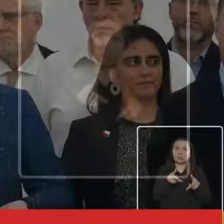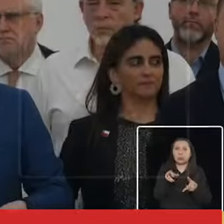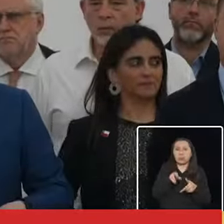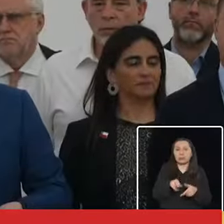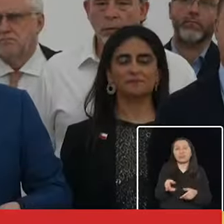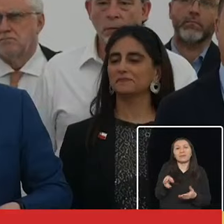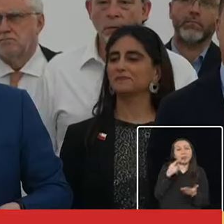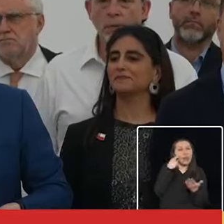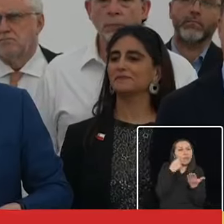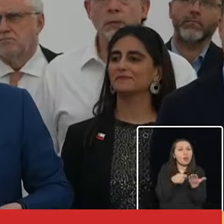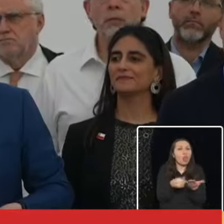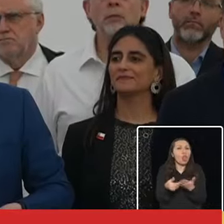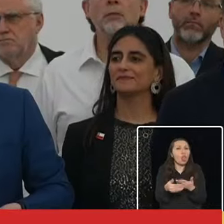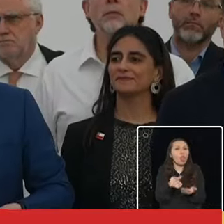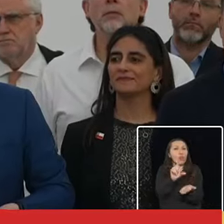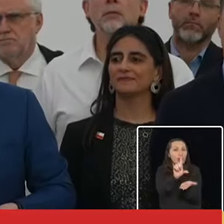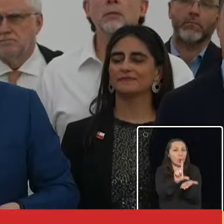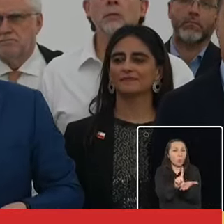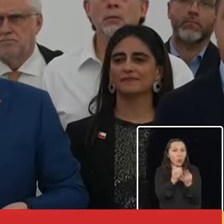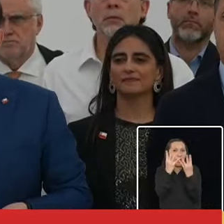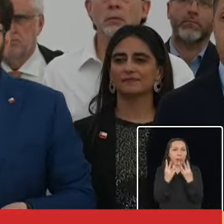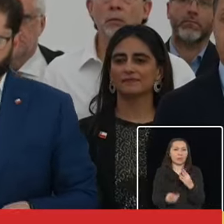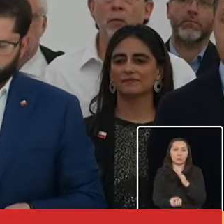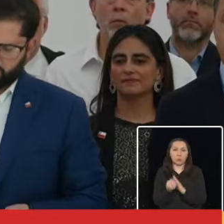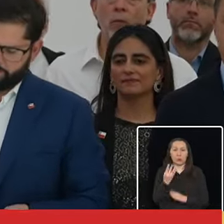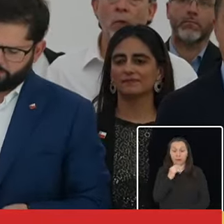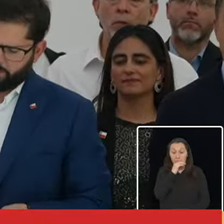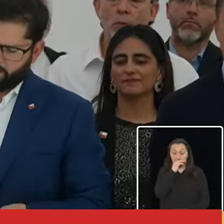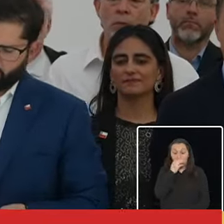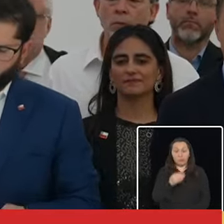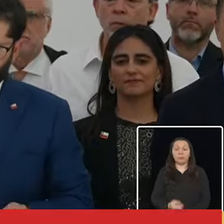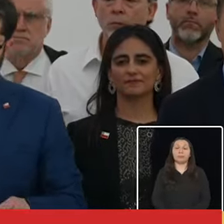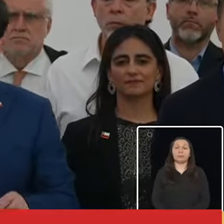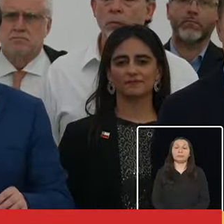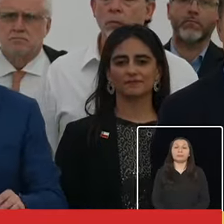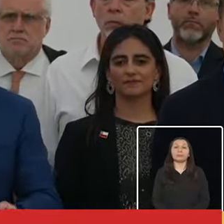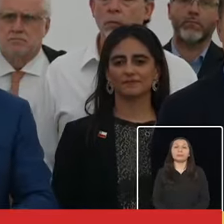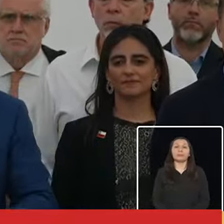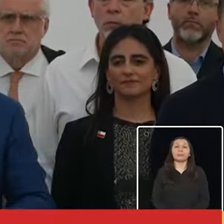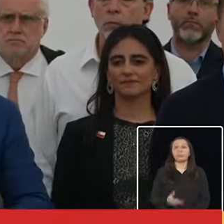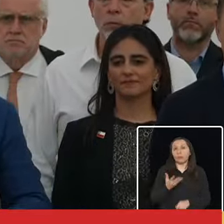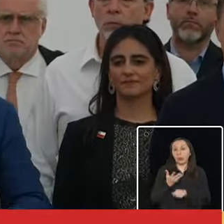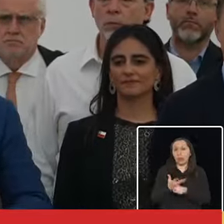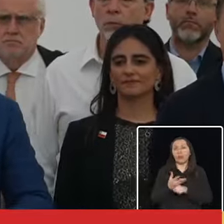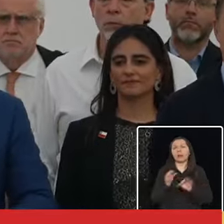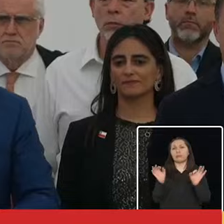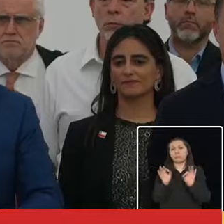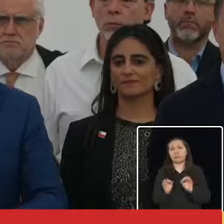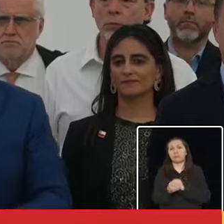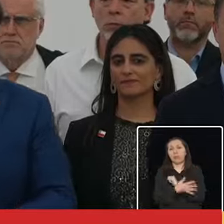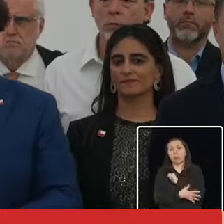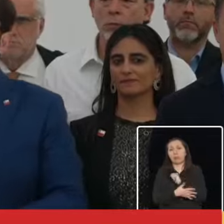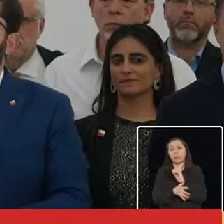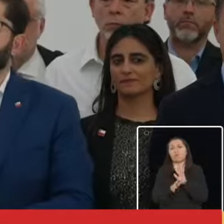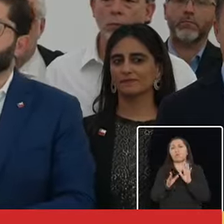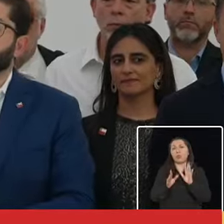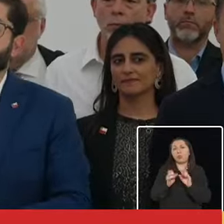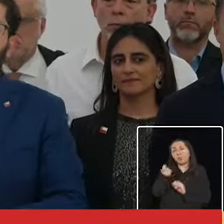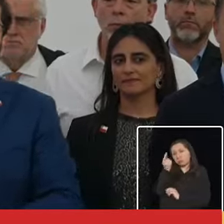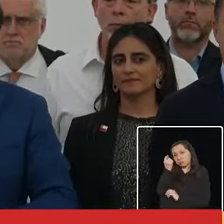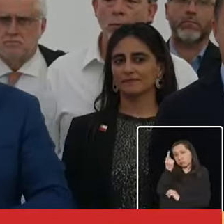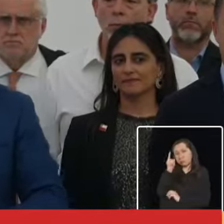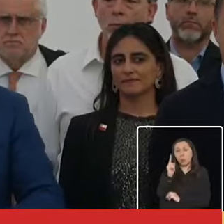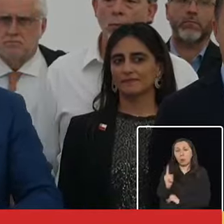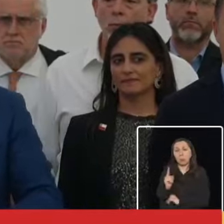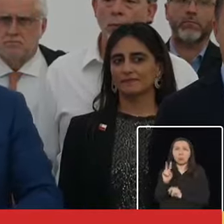se revalúe. Las declaraciones del presidente de la República en vivo en este momento, una rueda de prensa con los medios nacionales. Recordemos que él está en Dubái en el marco de